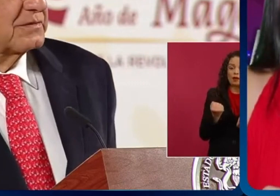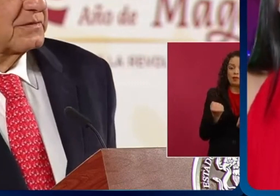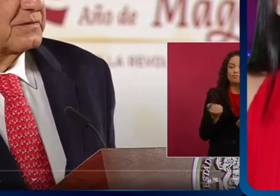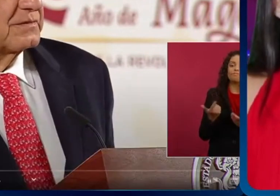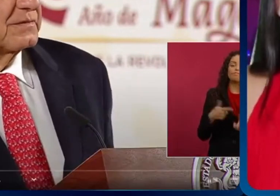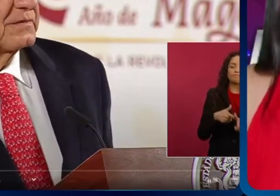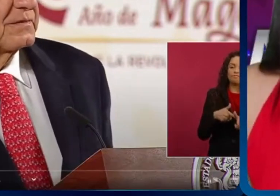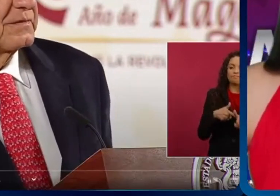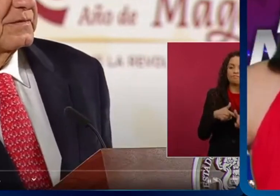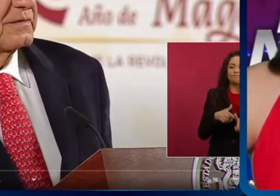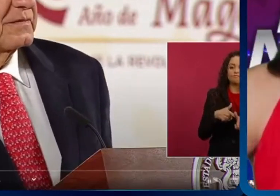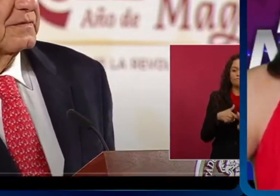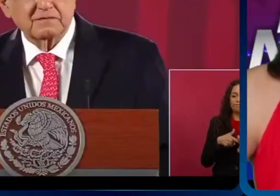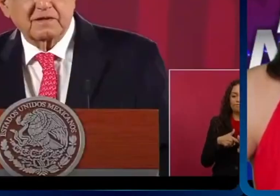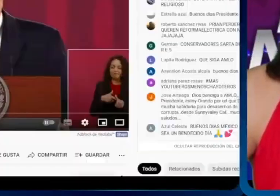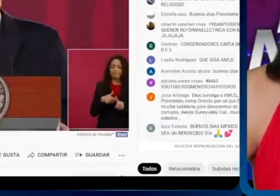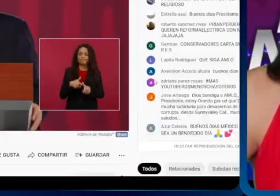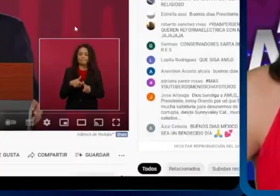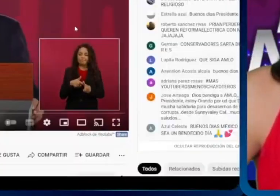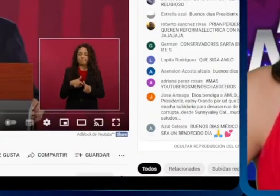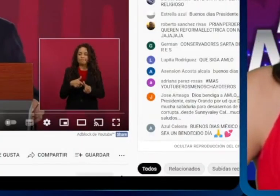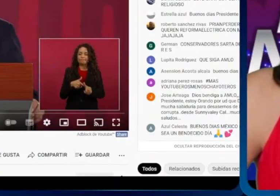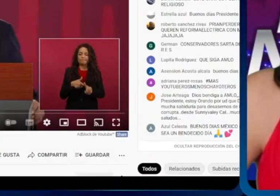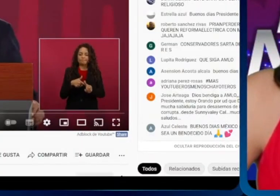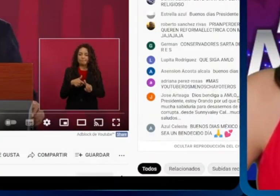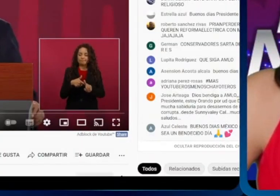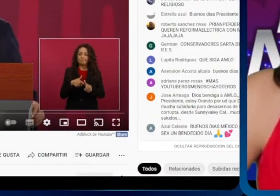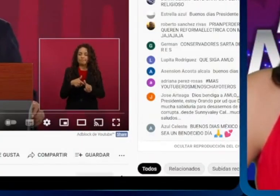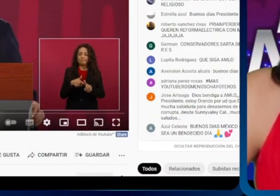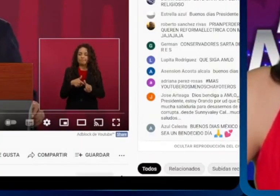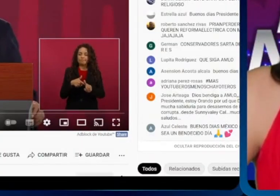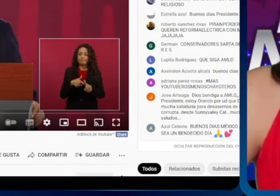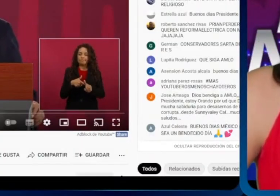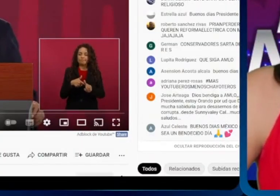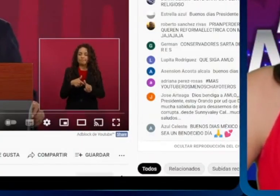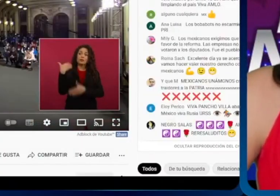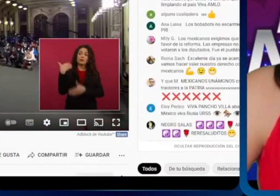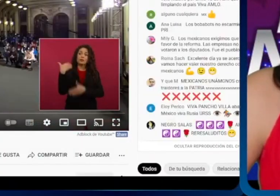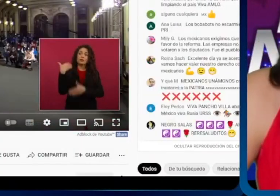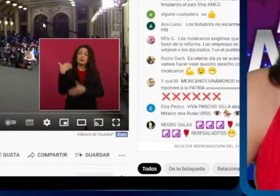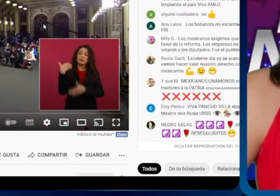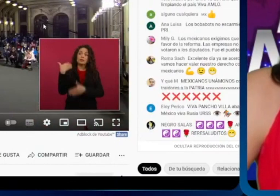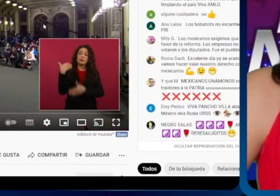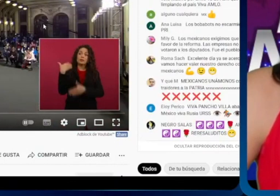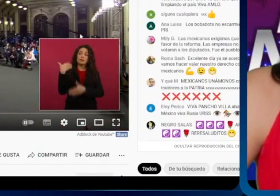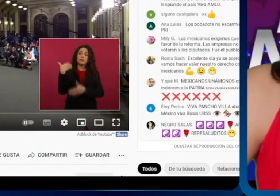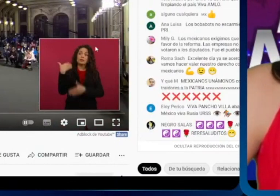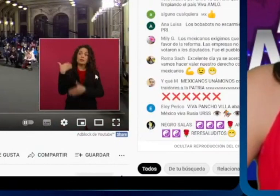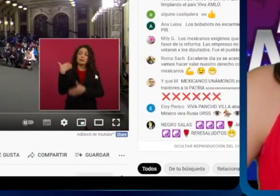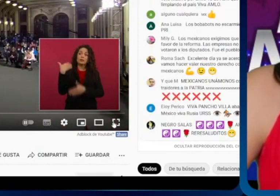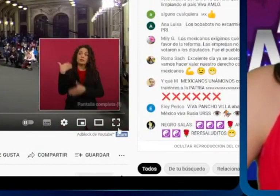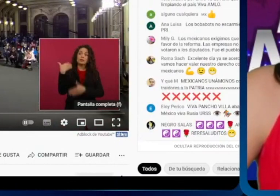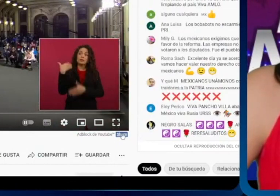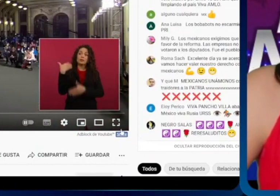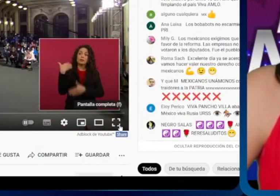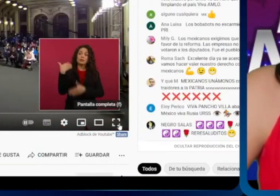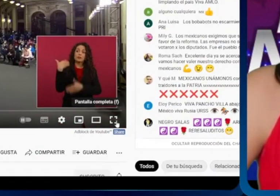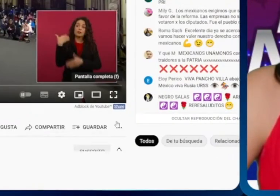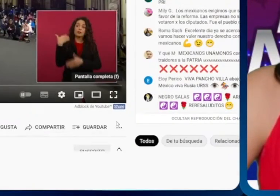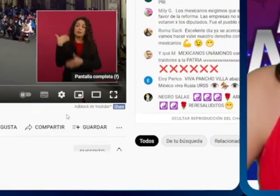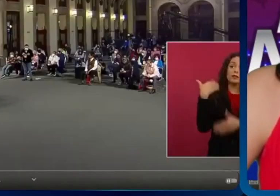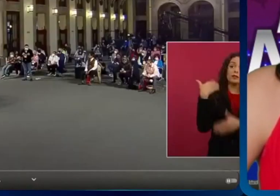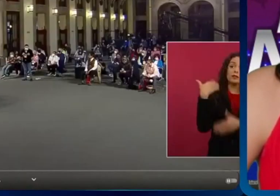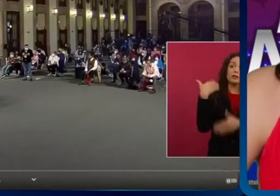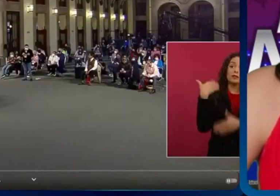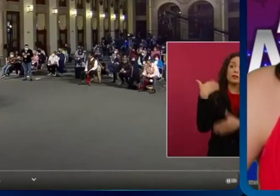país. Vamos a escuchar a continuación, yo quedé impactada, casi lloro, se los prometo. Vamos a escuchar en